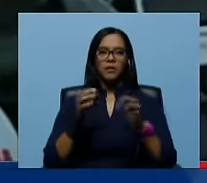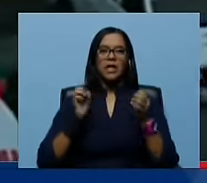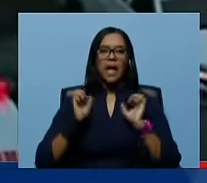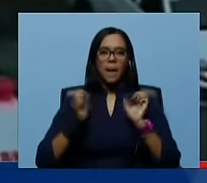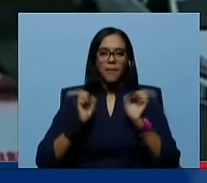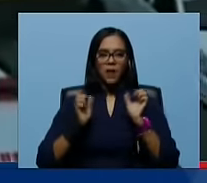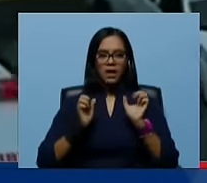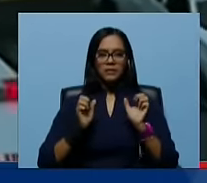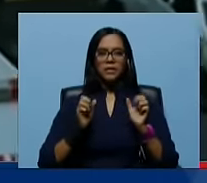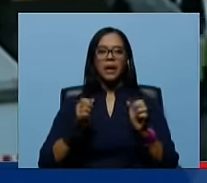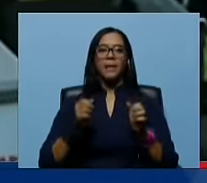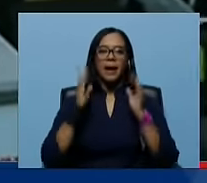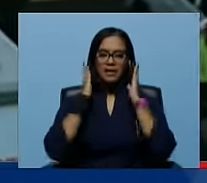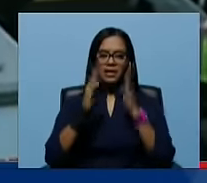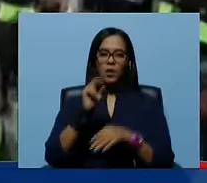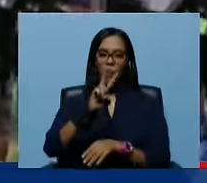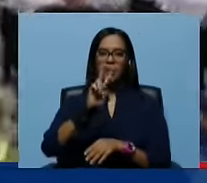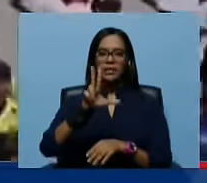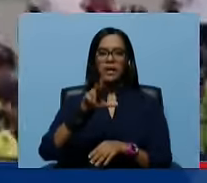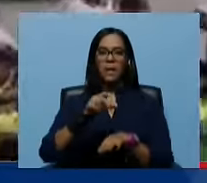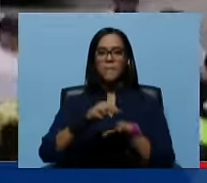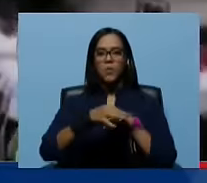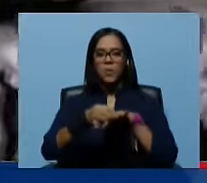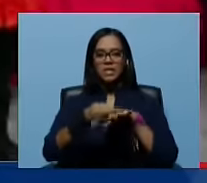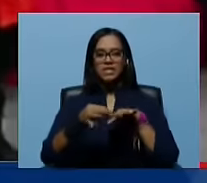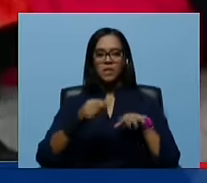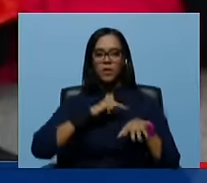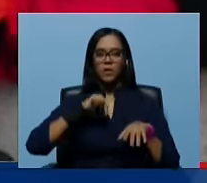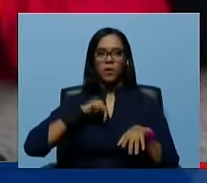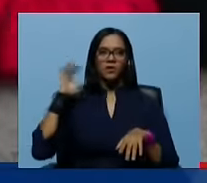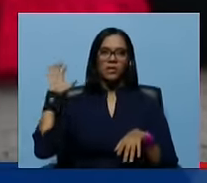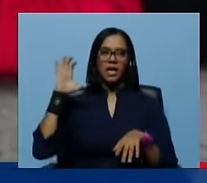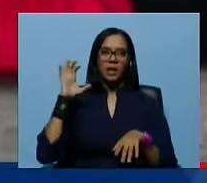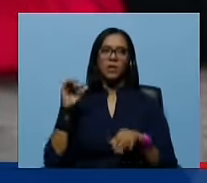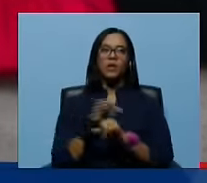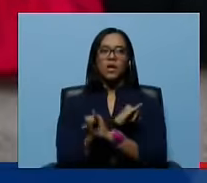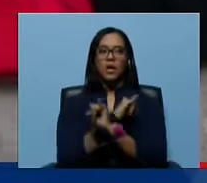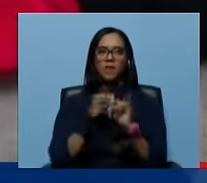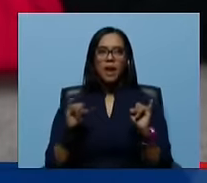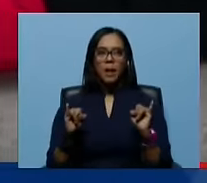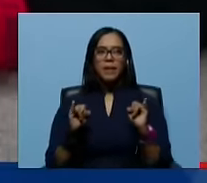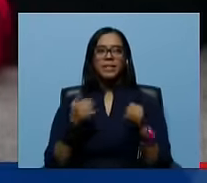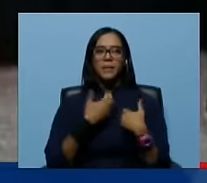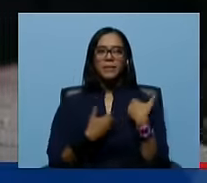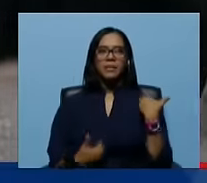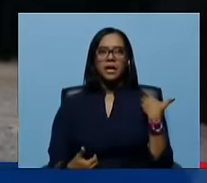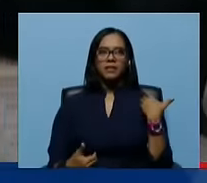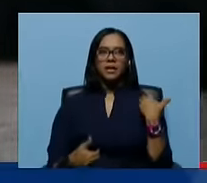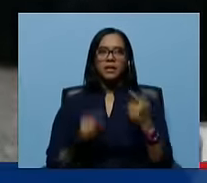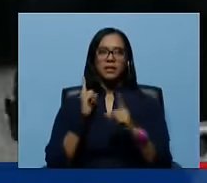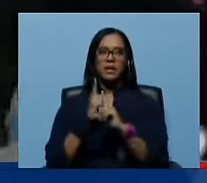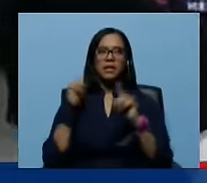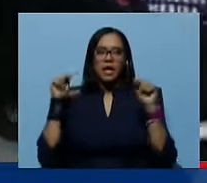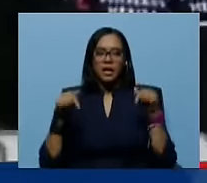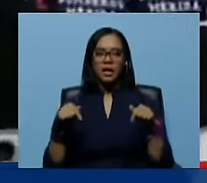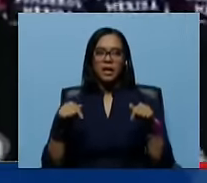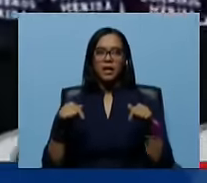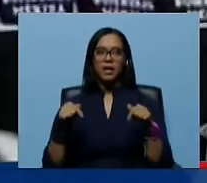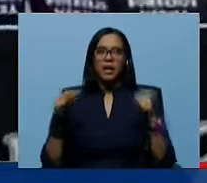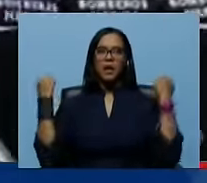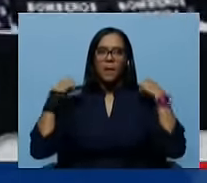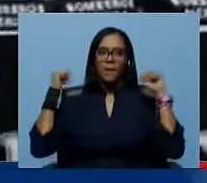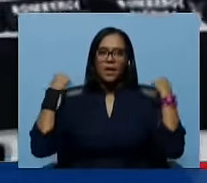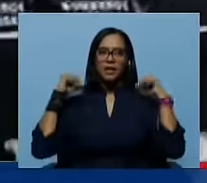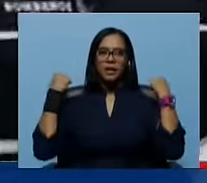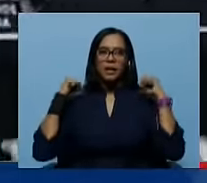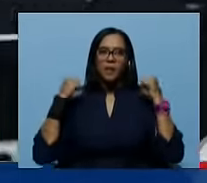poder atender los 23 municipios de nuestro Estado. Y finalmente, presidente, desde aquí nos preparamos